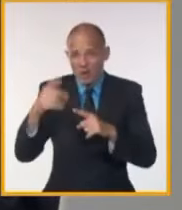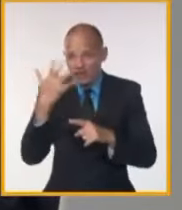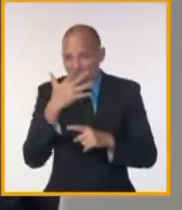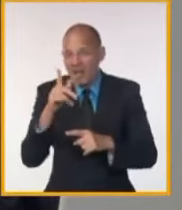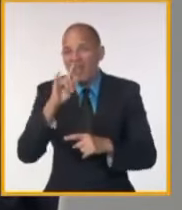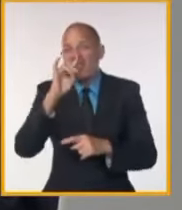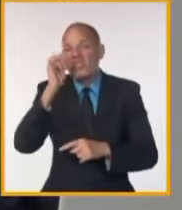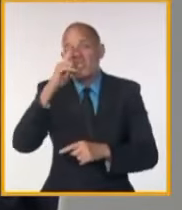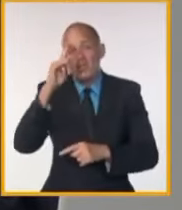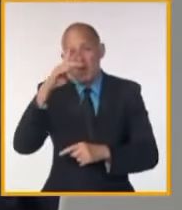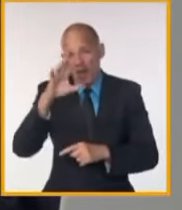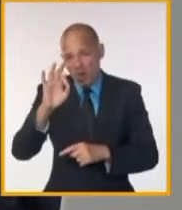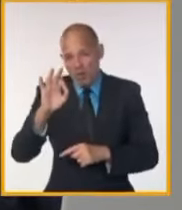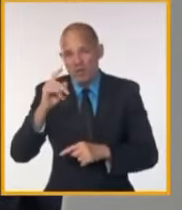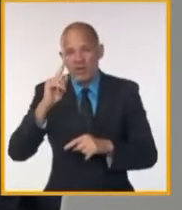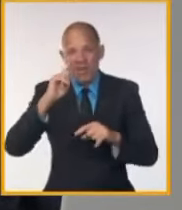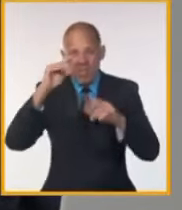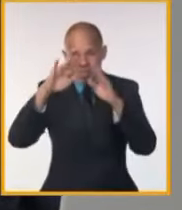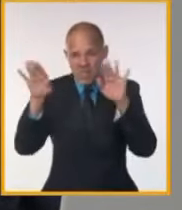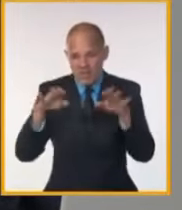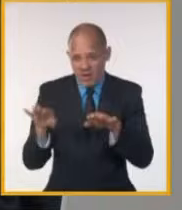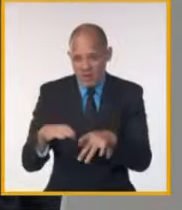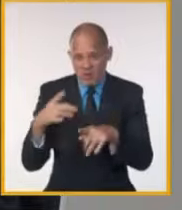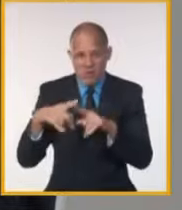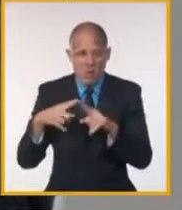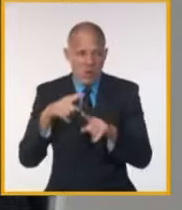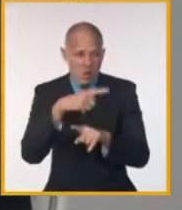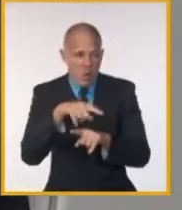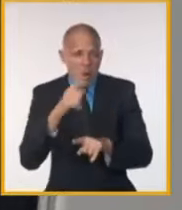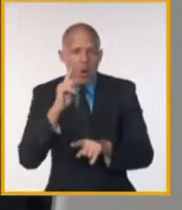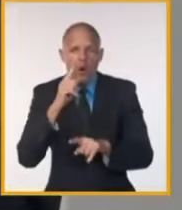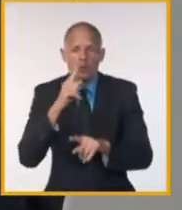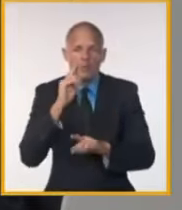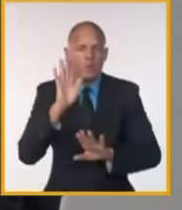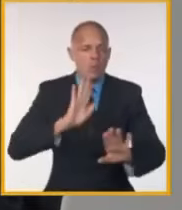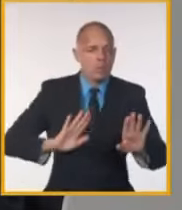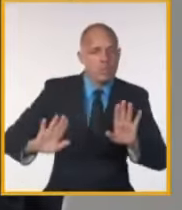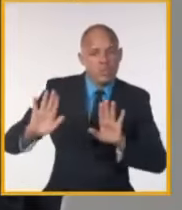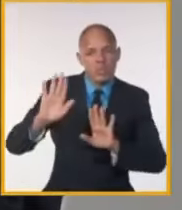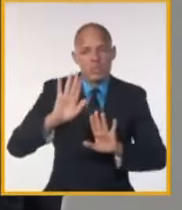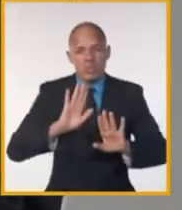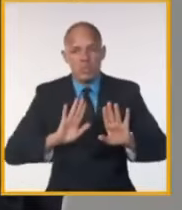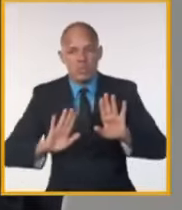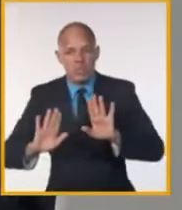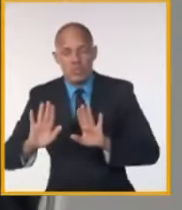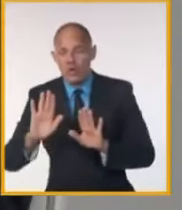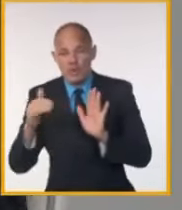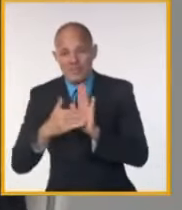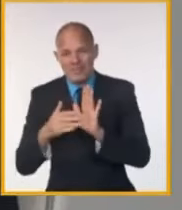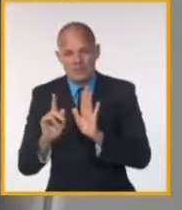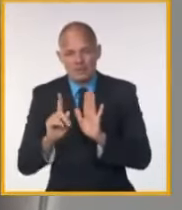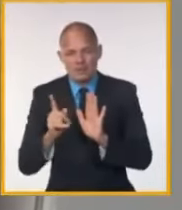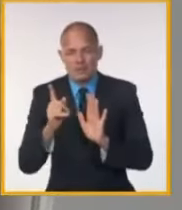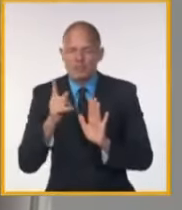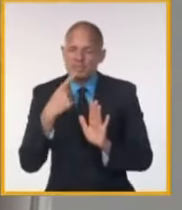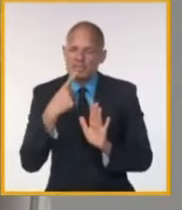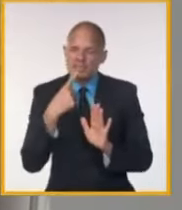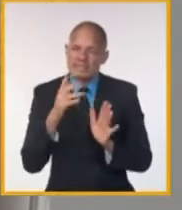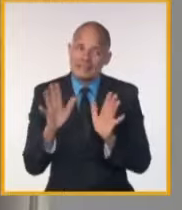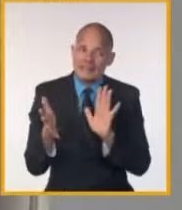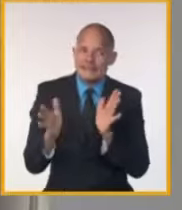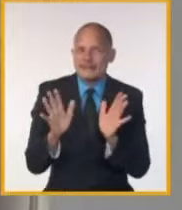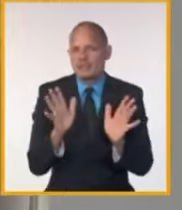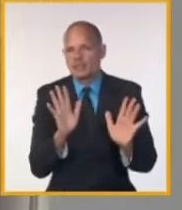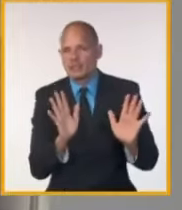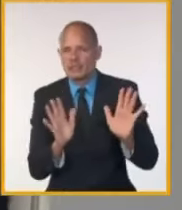anuncios que se que se filtran de la del rechazo O sea no quiero la base Es decir de rechazo a a